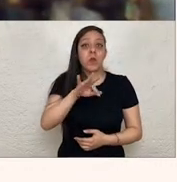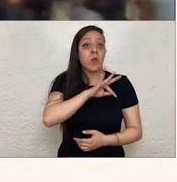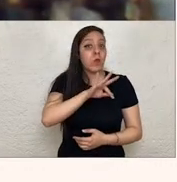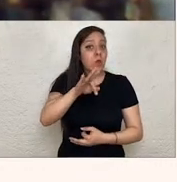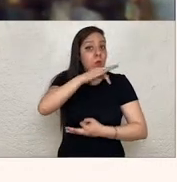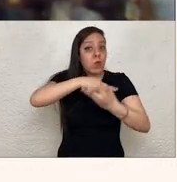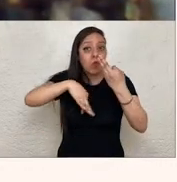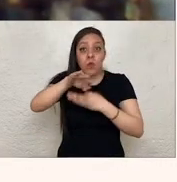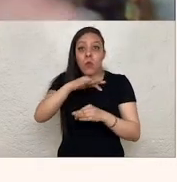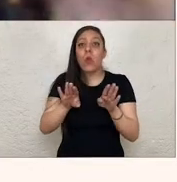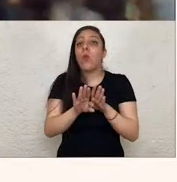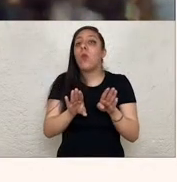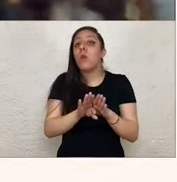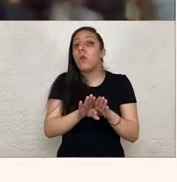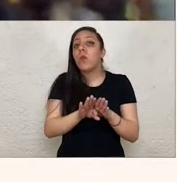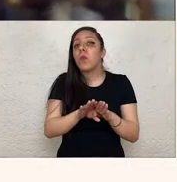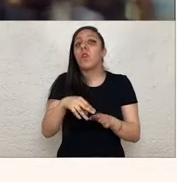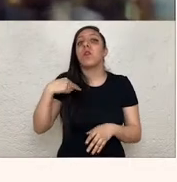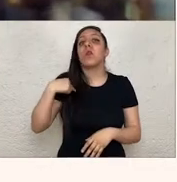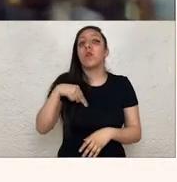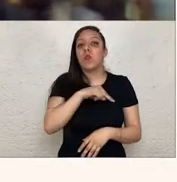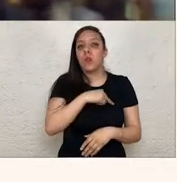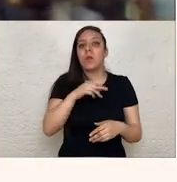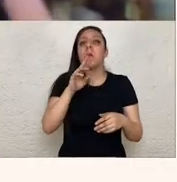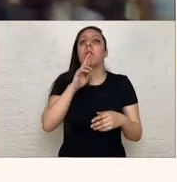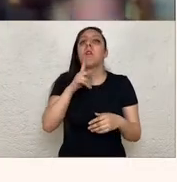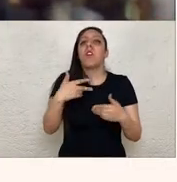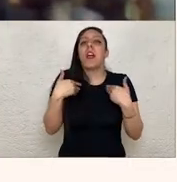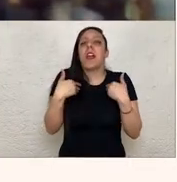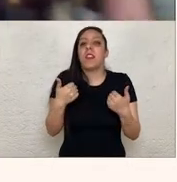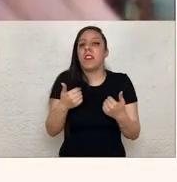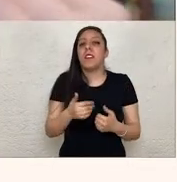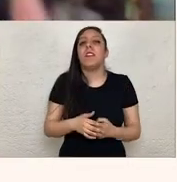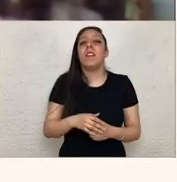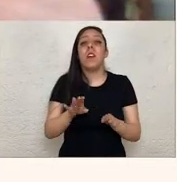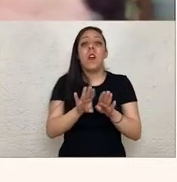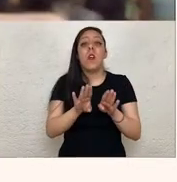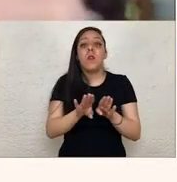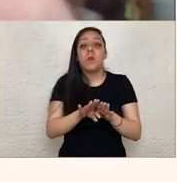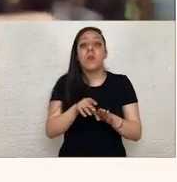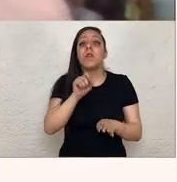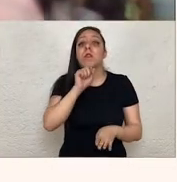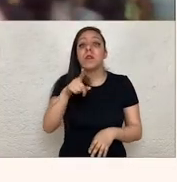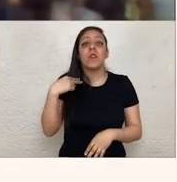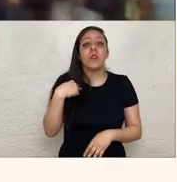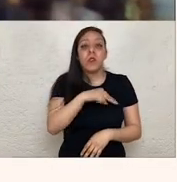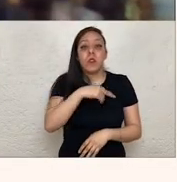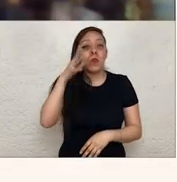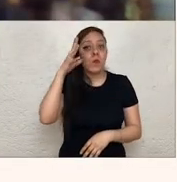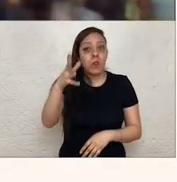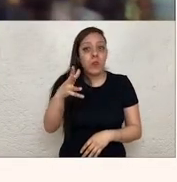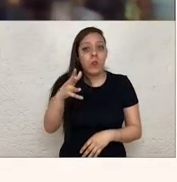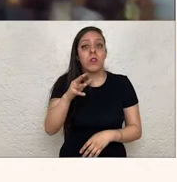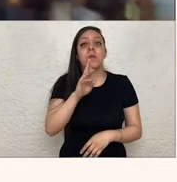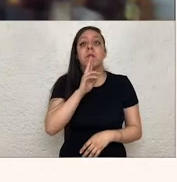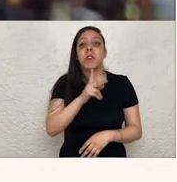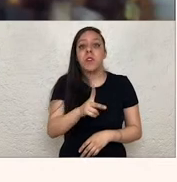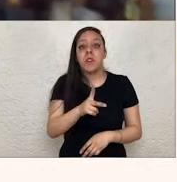también es para todos nosotros, es decir, vamos a entender mejor nuestra historia y de ahí nuestro